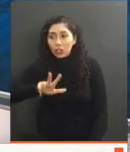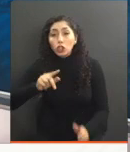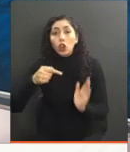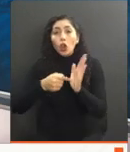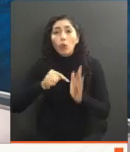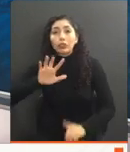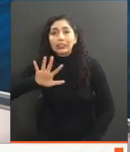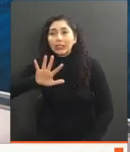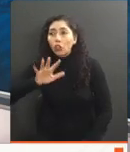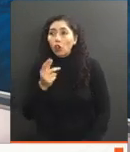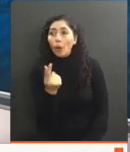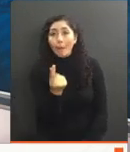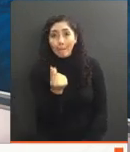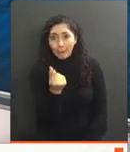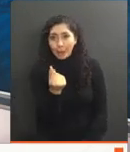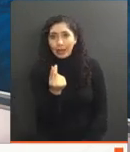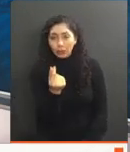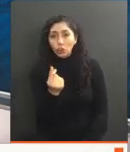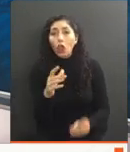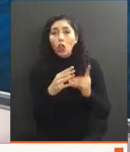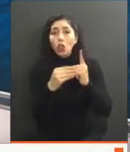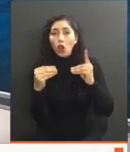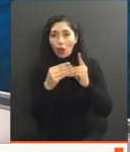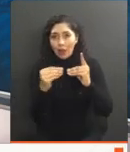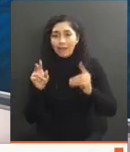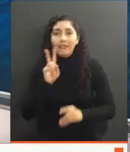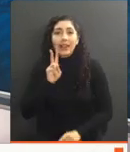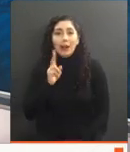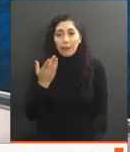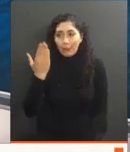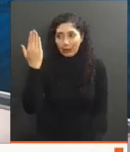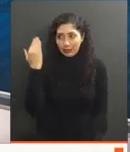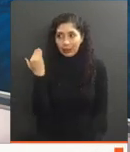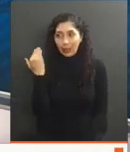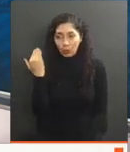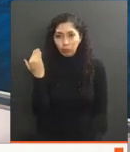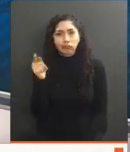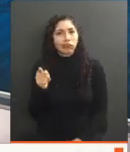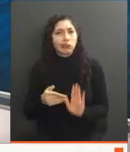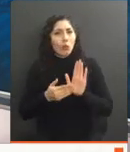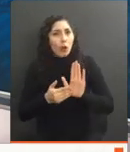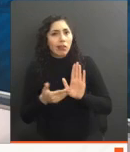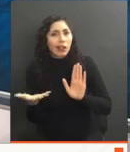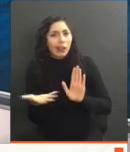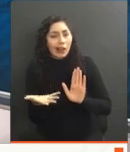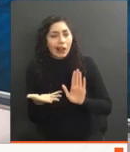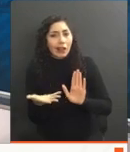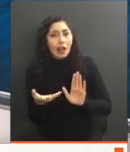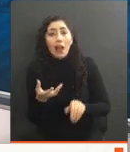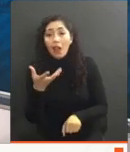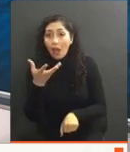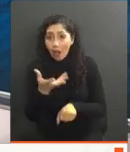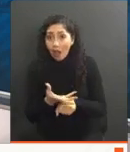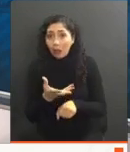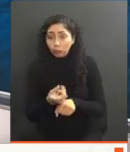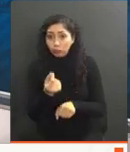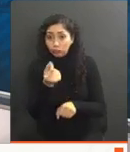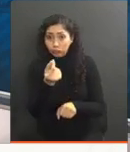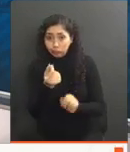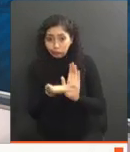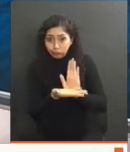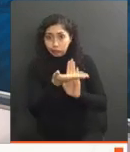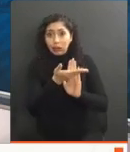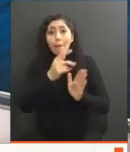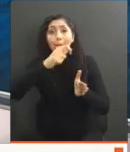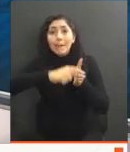918.5 pesos cerró el dólar el viernes pasado y esto da cuenta de que hay un incremento solo durante el mes de junio